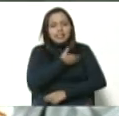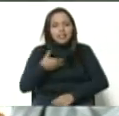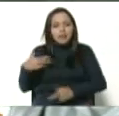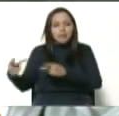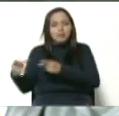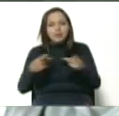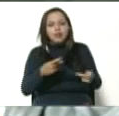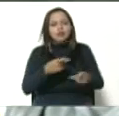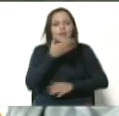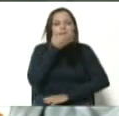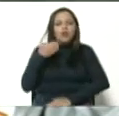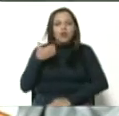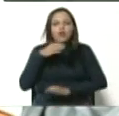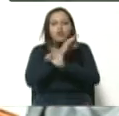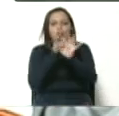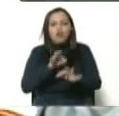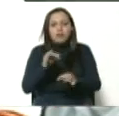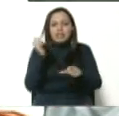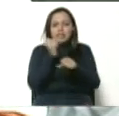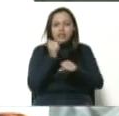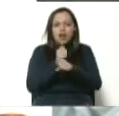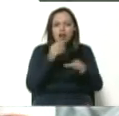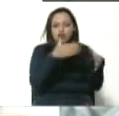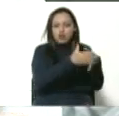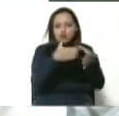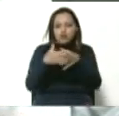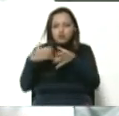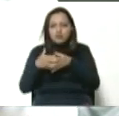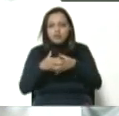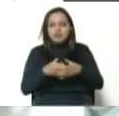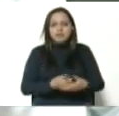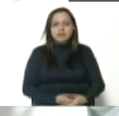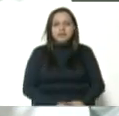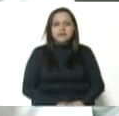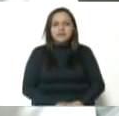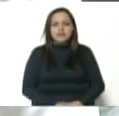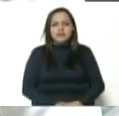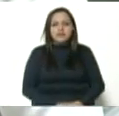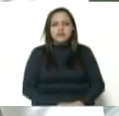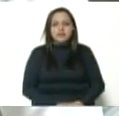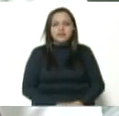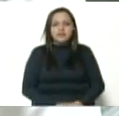mejores instrumentos de lucha de las organizaciones sindicales